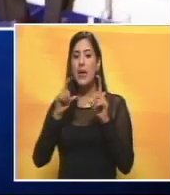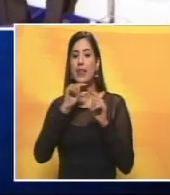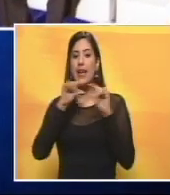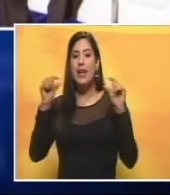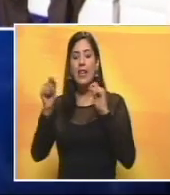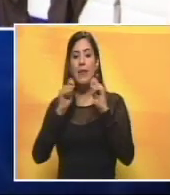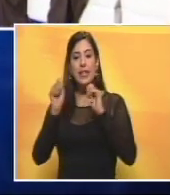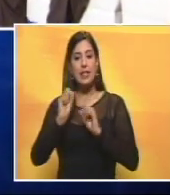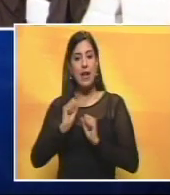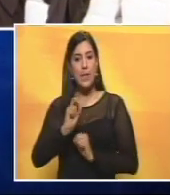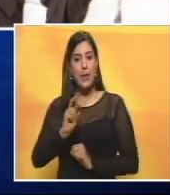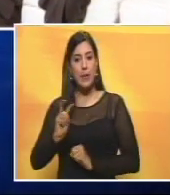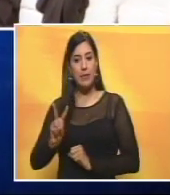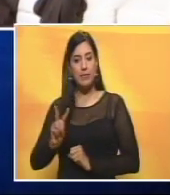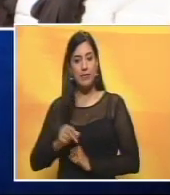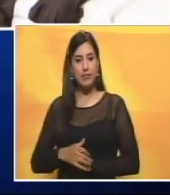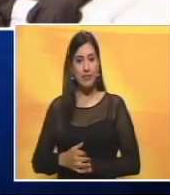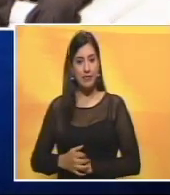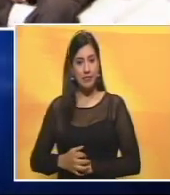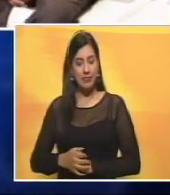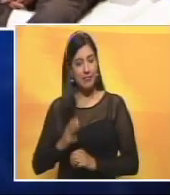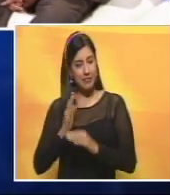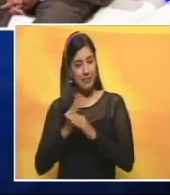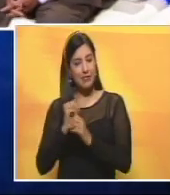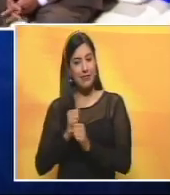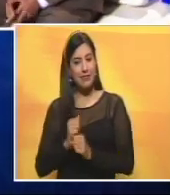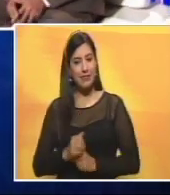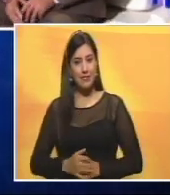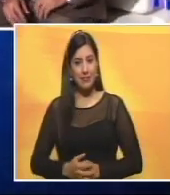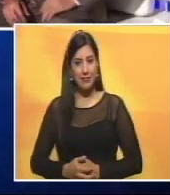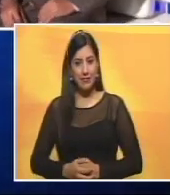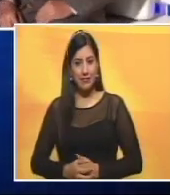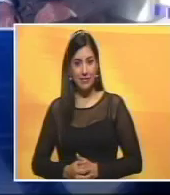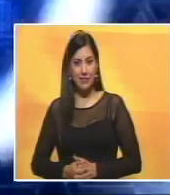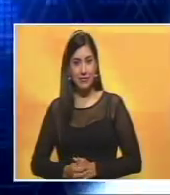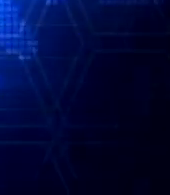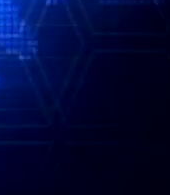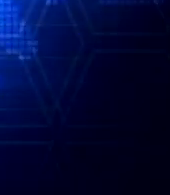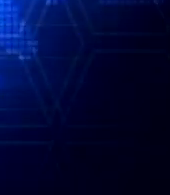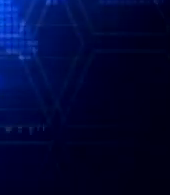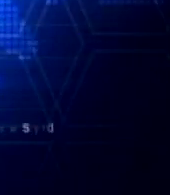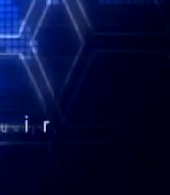con la etiqueta Entrevista Bebé. Los esperamos.